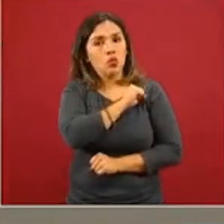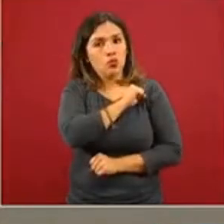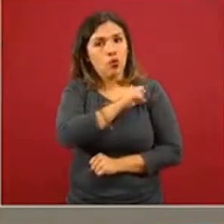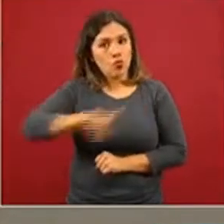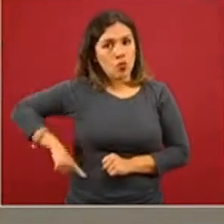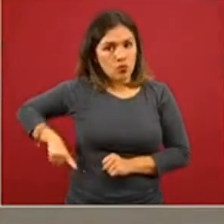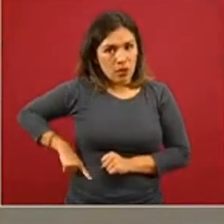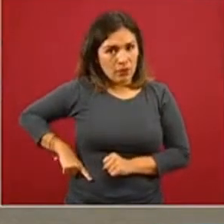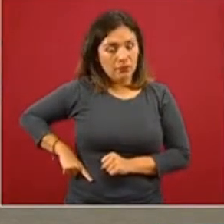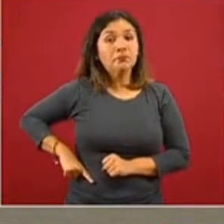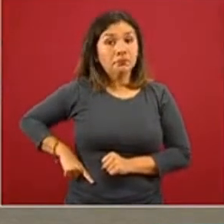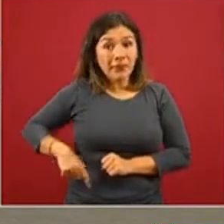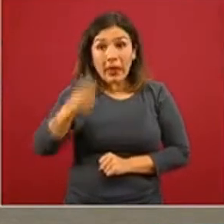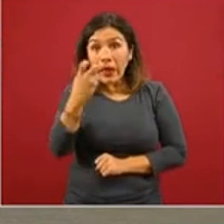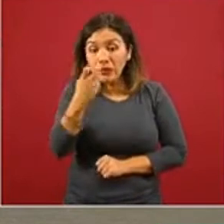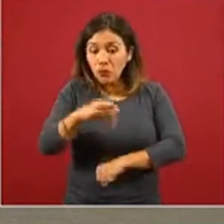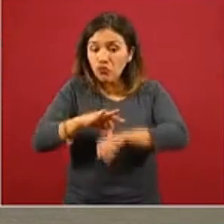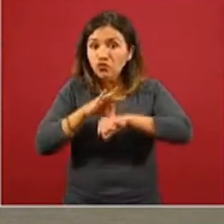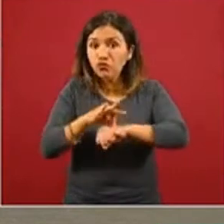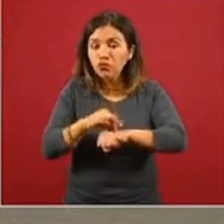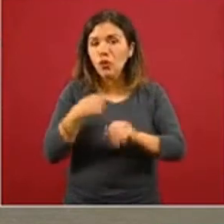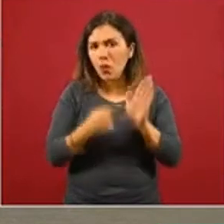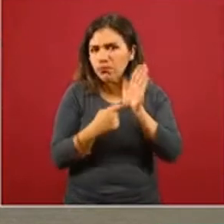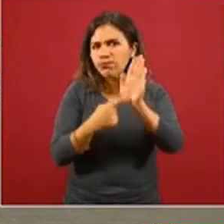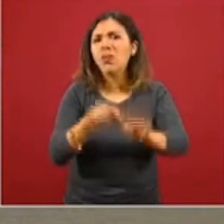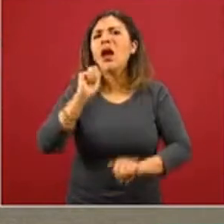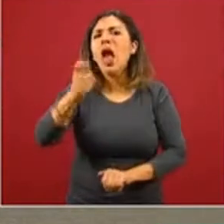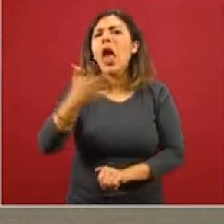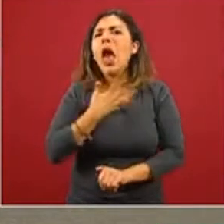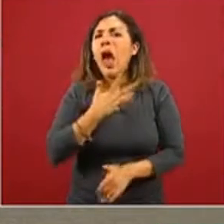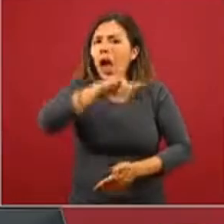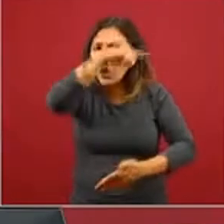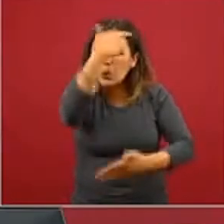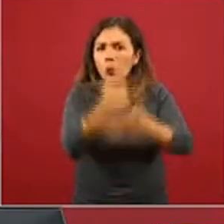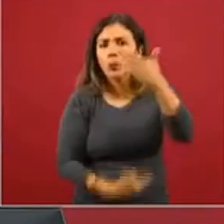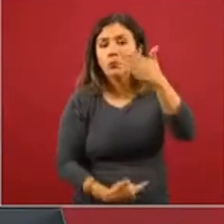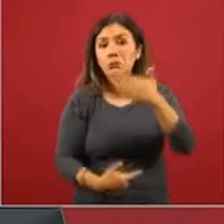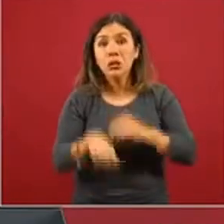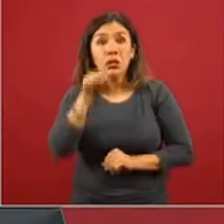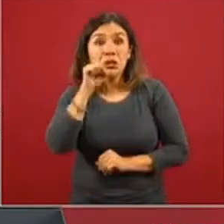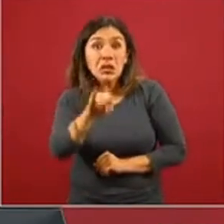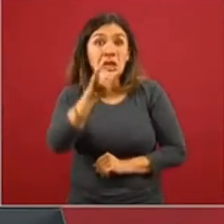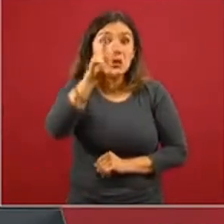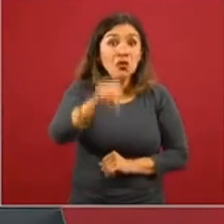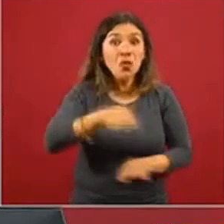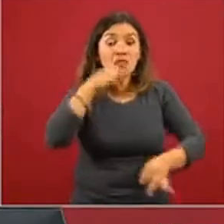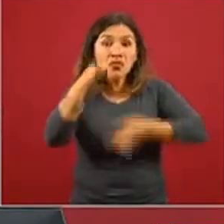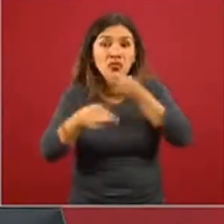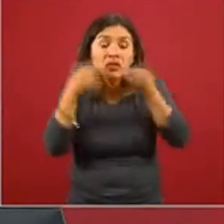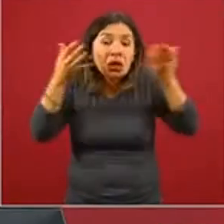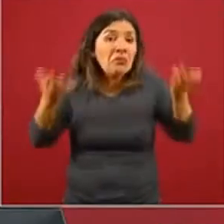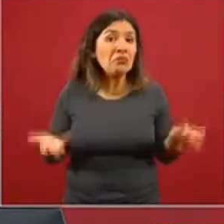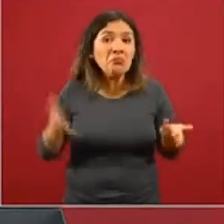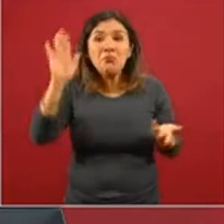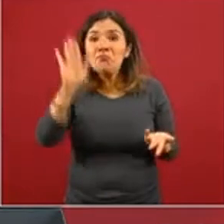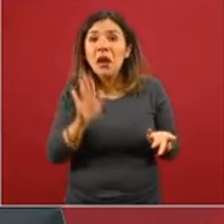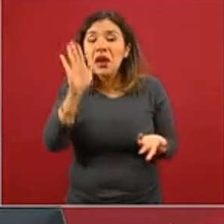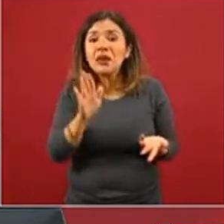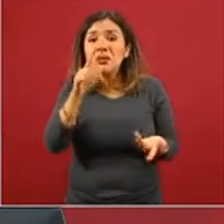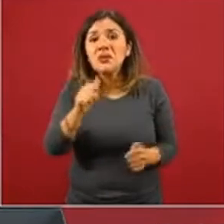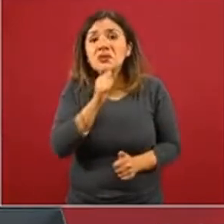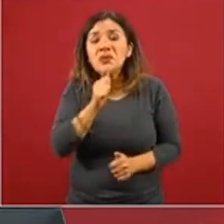Salud. Entonces, esta es la realidad sobre lo que tenemos. Si es o no noticia, parece que